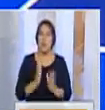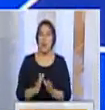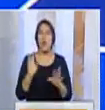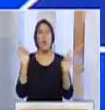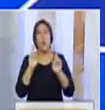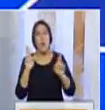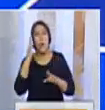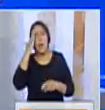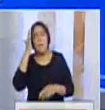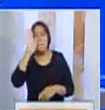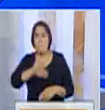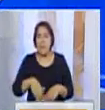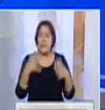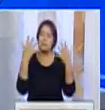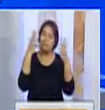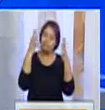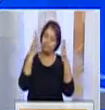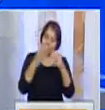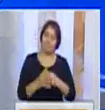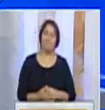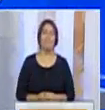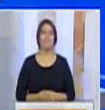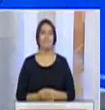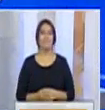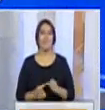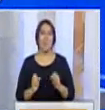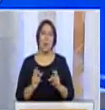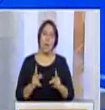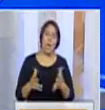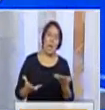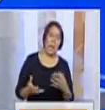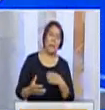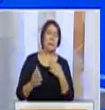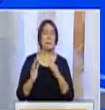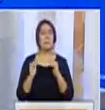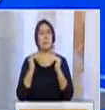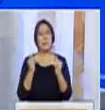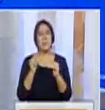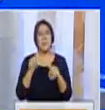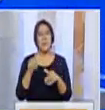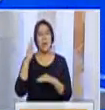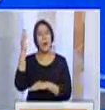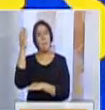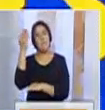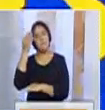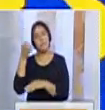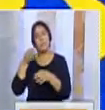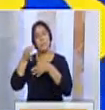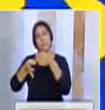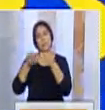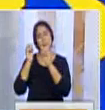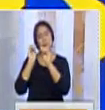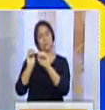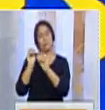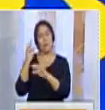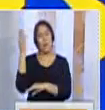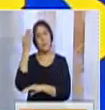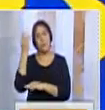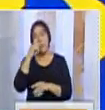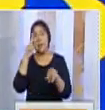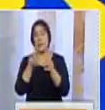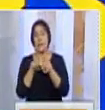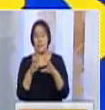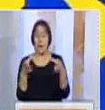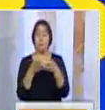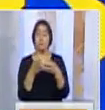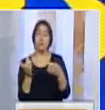que los aplaudan, ¿verdad? Para mí, magistrado, rápidamente, la capacitación que tuvieron y también la integración de las juntas electorales en el